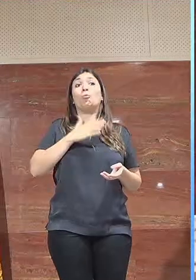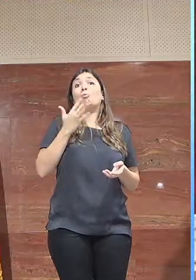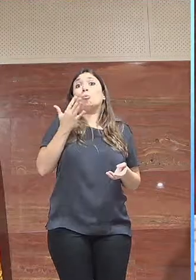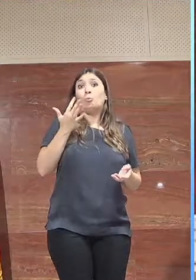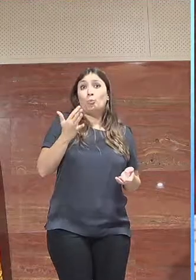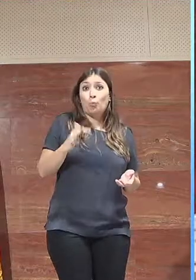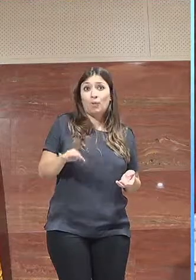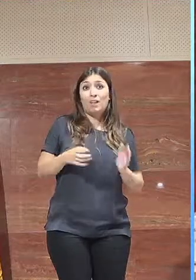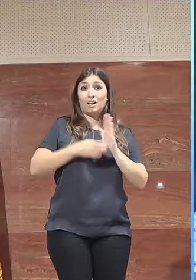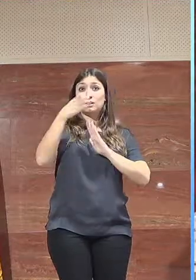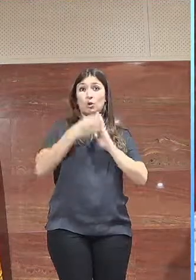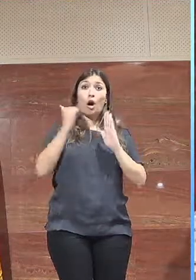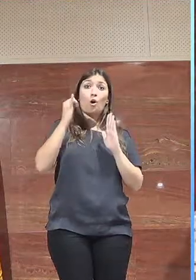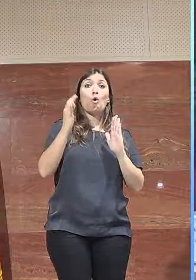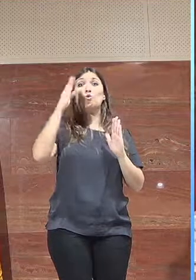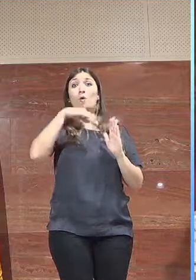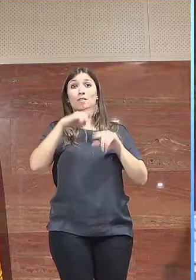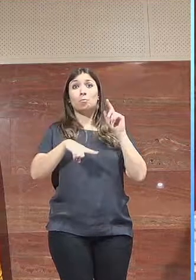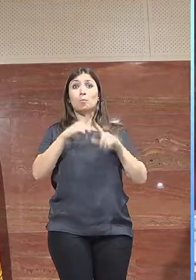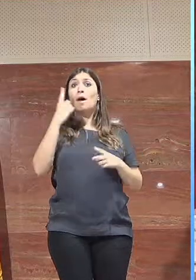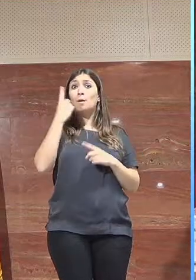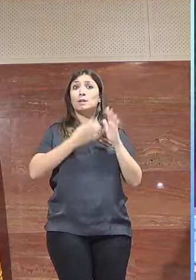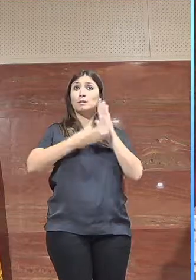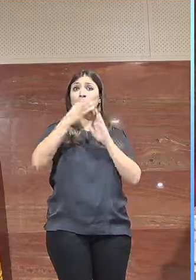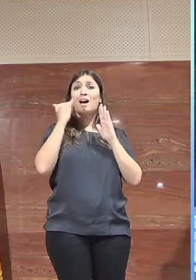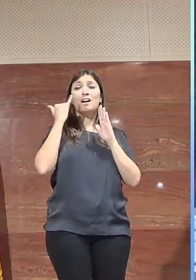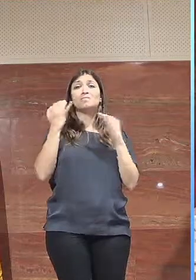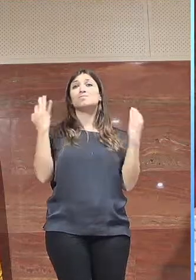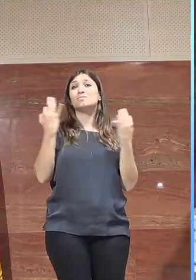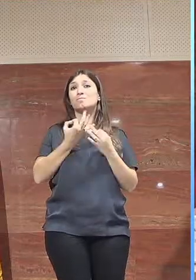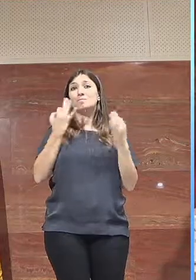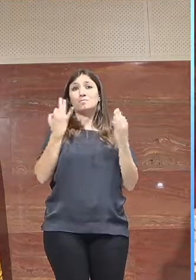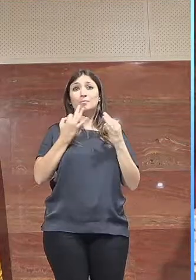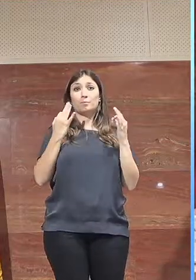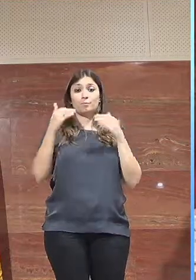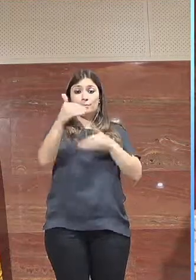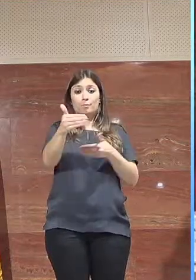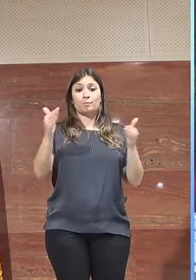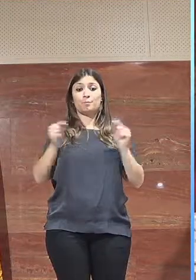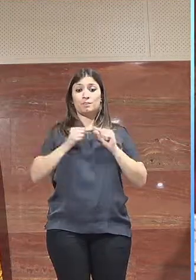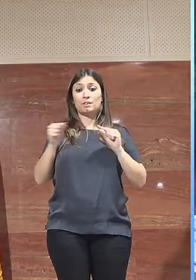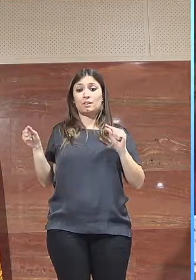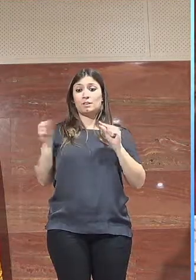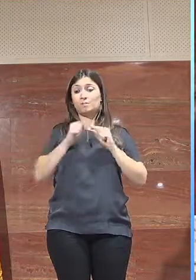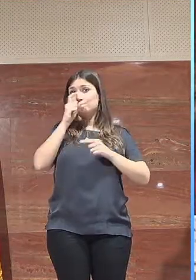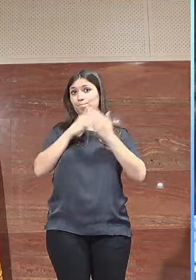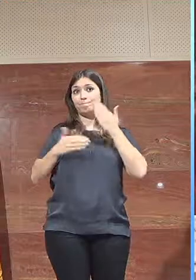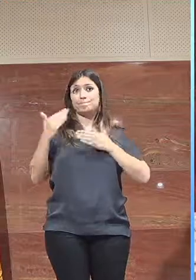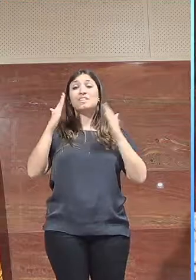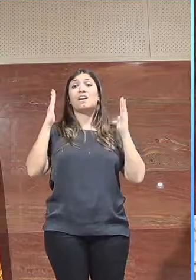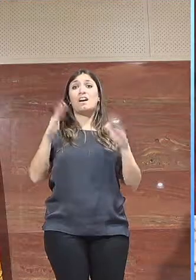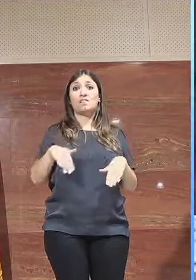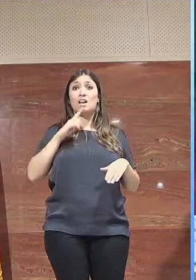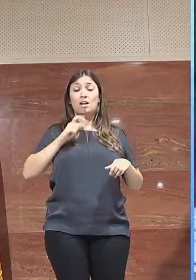existencia o no de ascensor, y en el caso de que este exista, pues en muchos casos unas cabinas con unas dimensiones exiguas que obligan a los usuarios